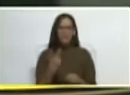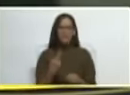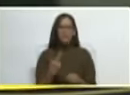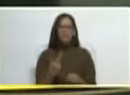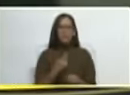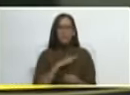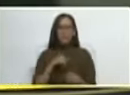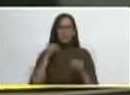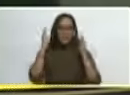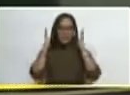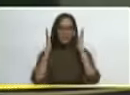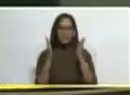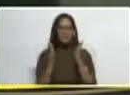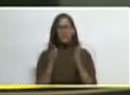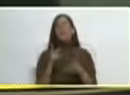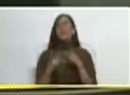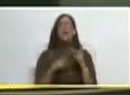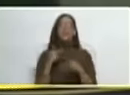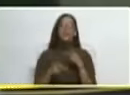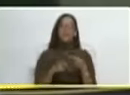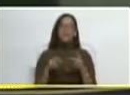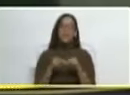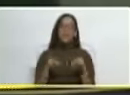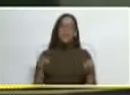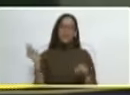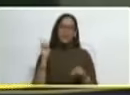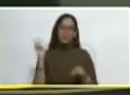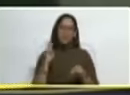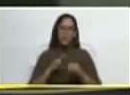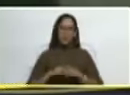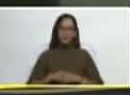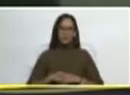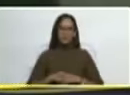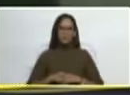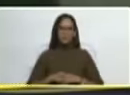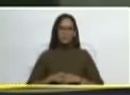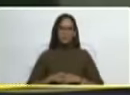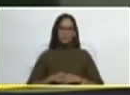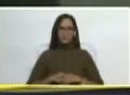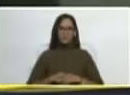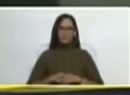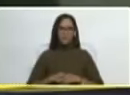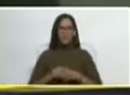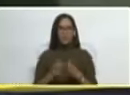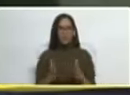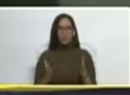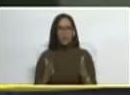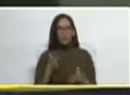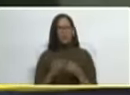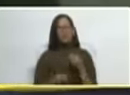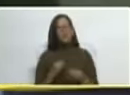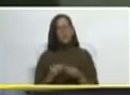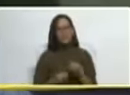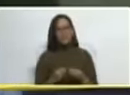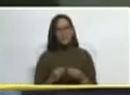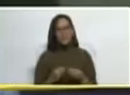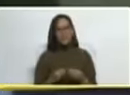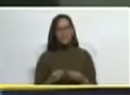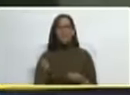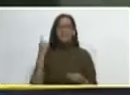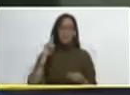nuestra atención en la producción de la tierra venezolana. En lograr lo que va a ser,